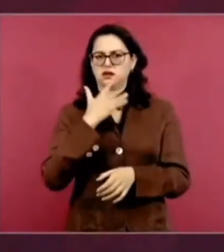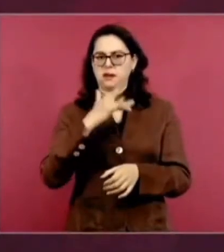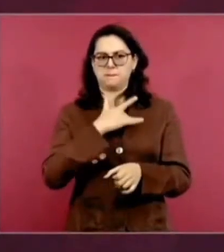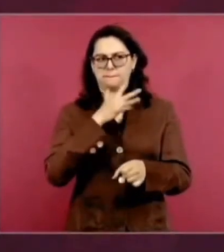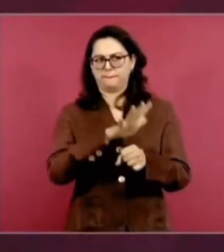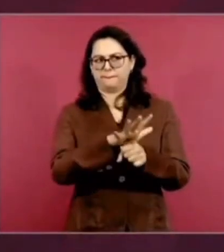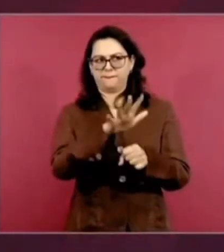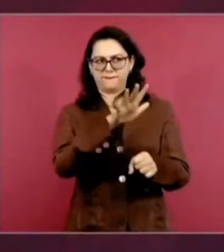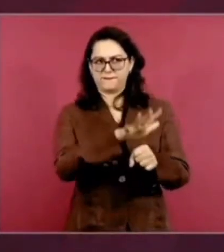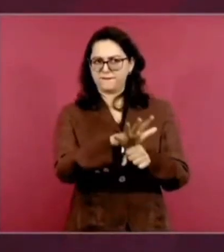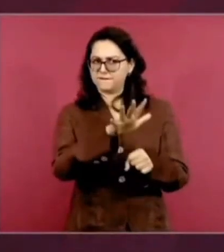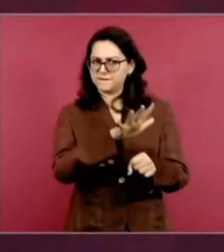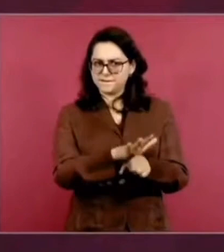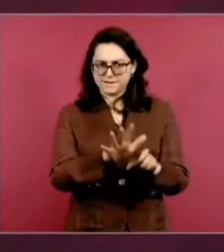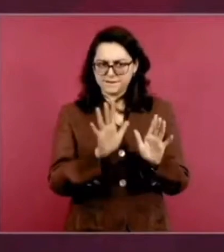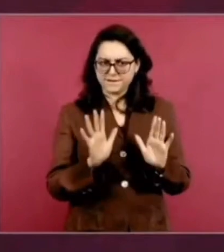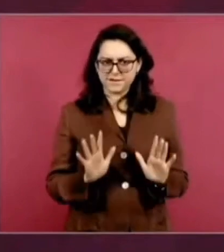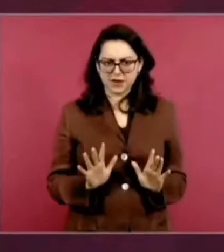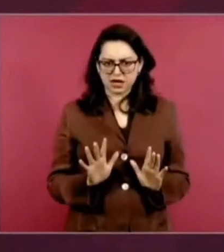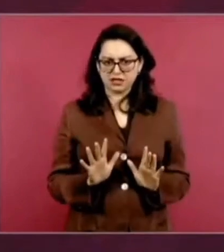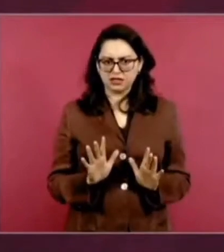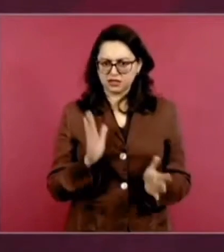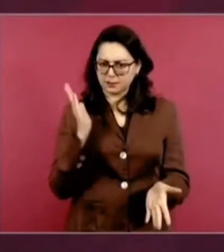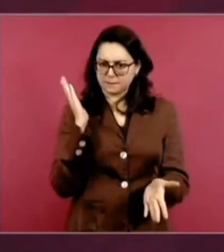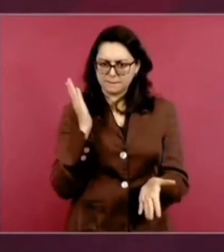muy orgullosos,